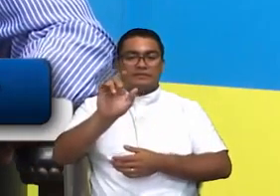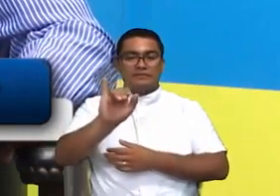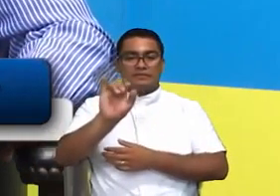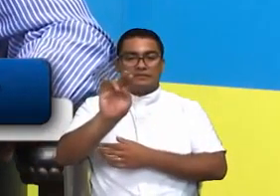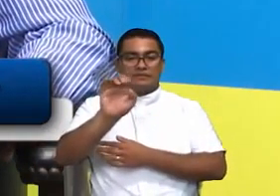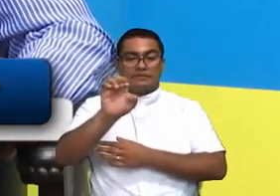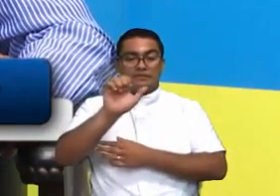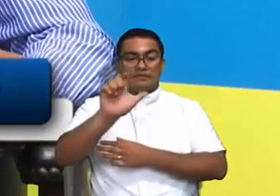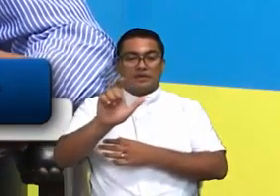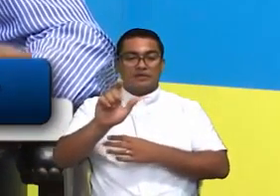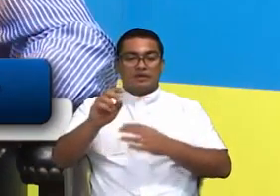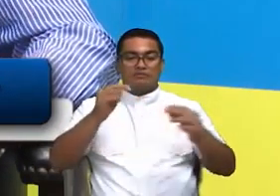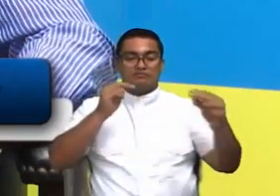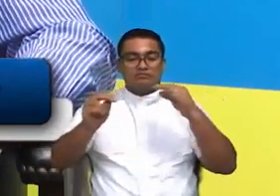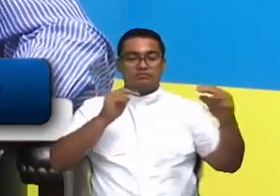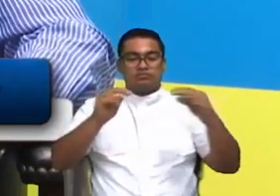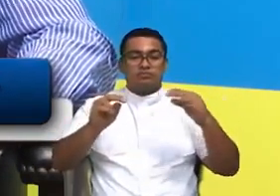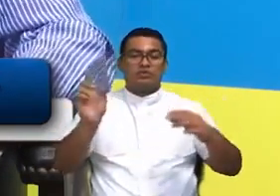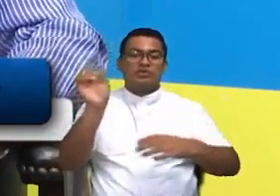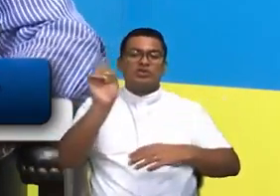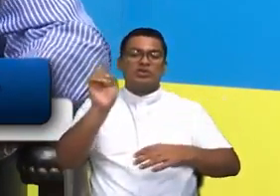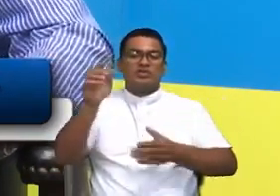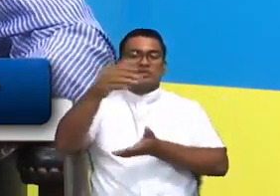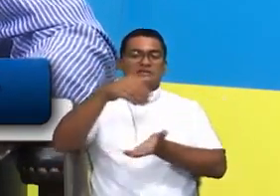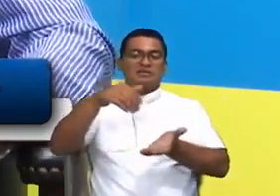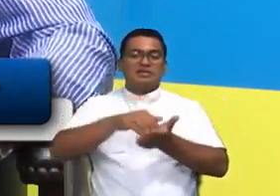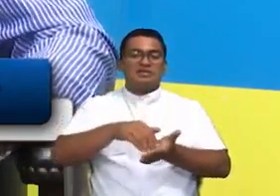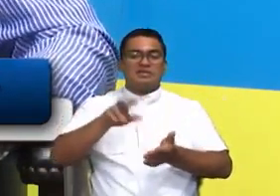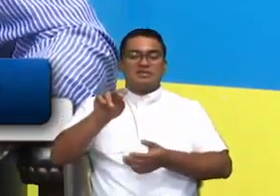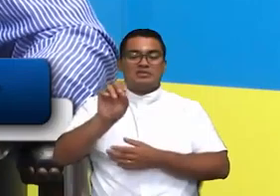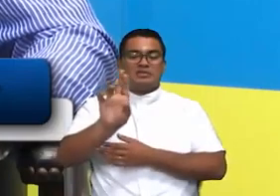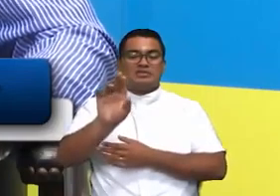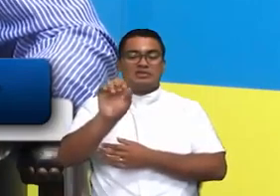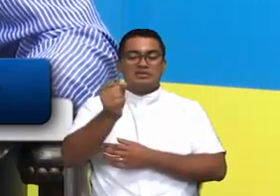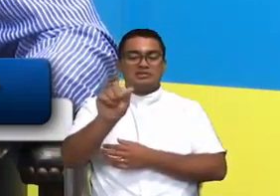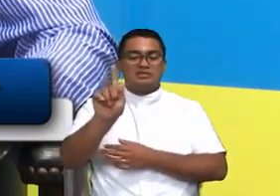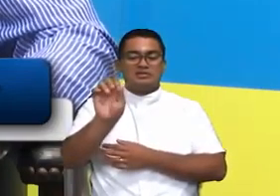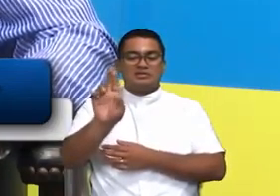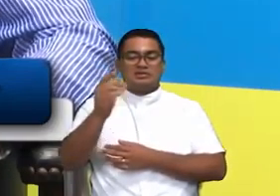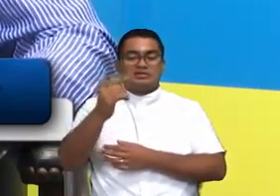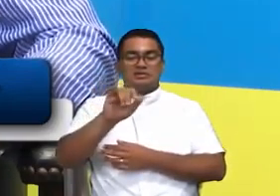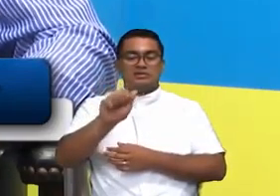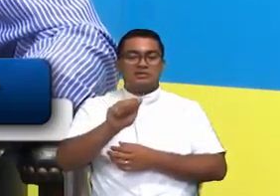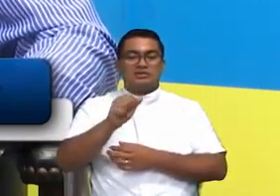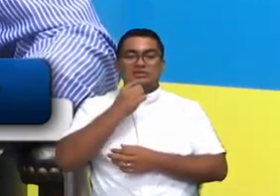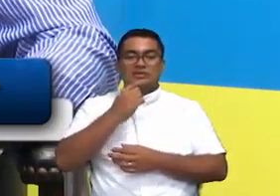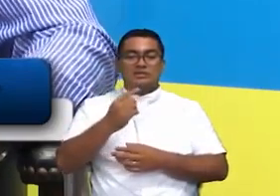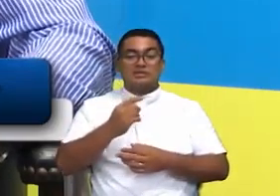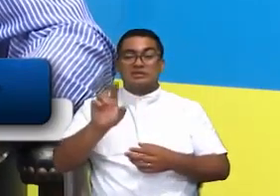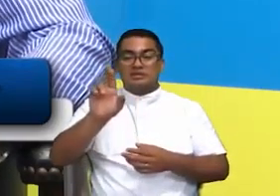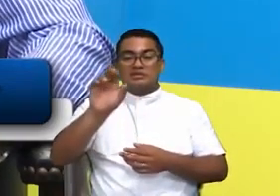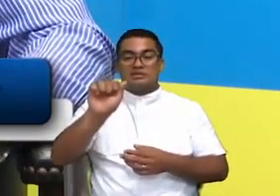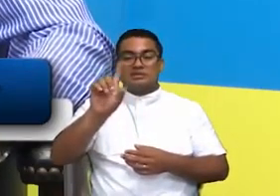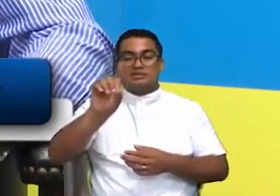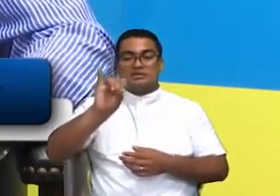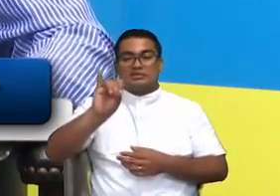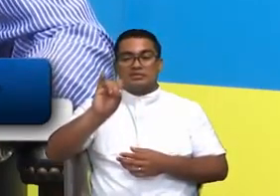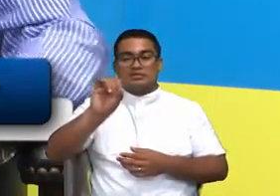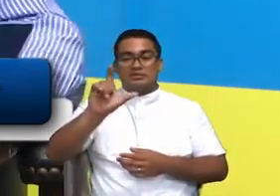en el Centro de Radiología Nora Astorga. Usted me decía que la radiología se divide en dos. En una para